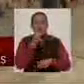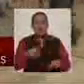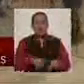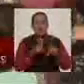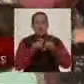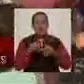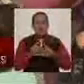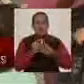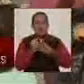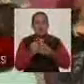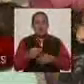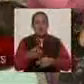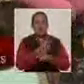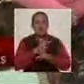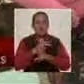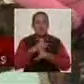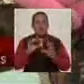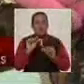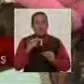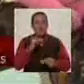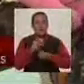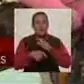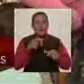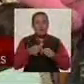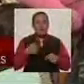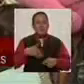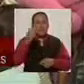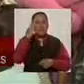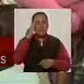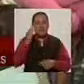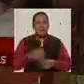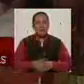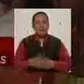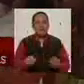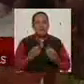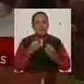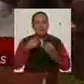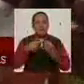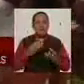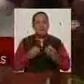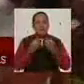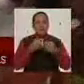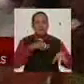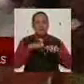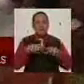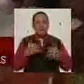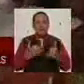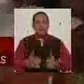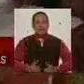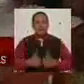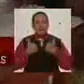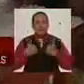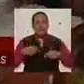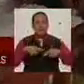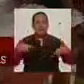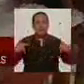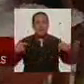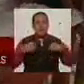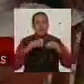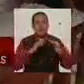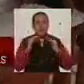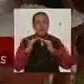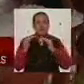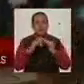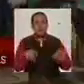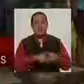cuidado de... Un poco para que la población pueda tener cierta idea de cómo es la vida en este centro poblado. Nosotros hemos podido